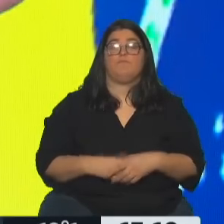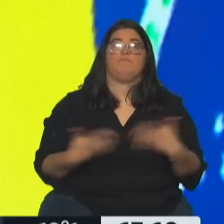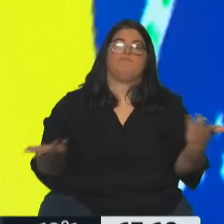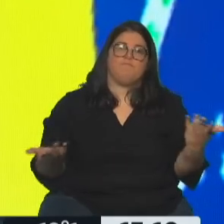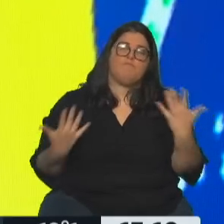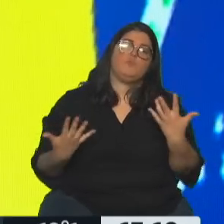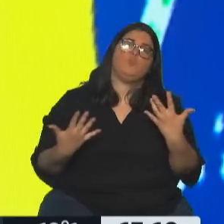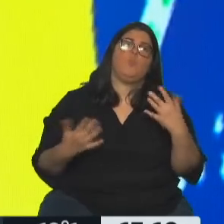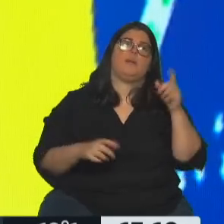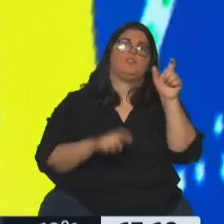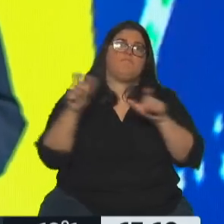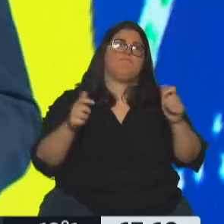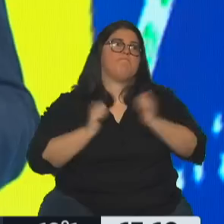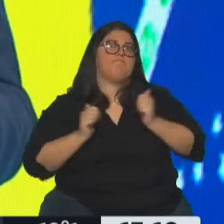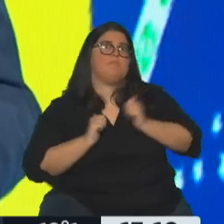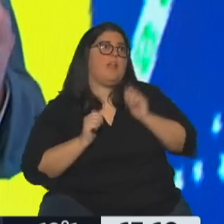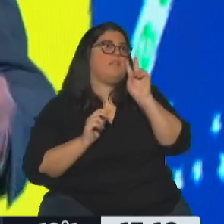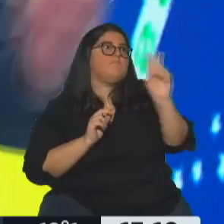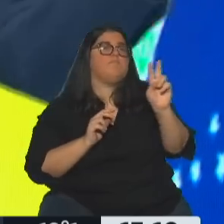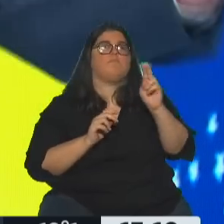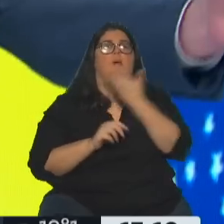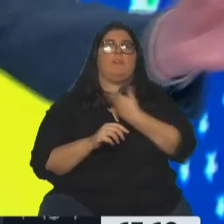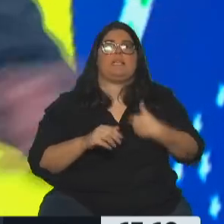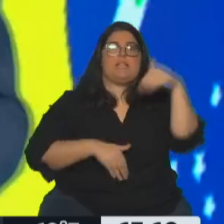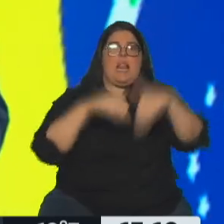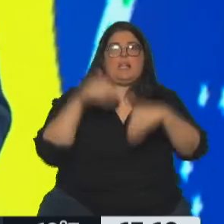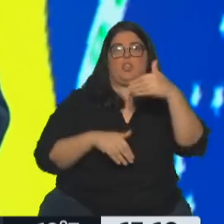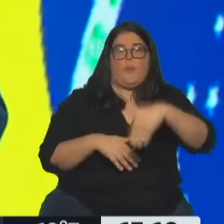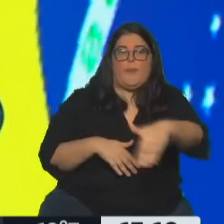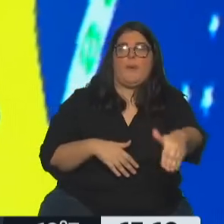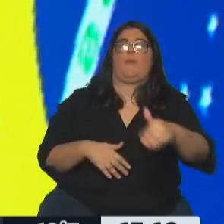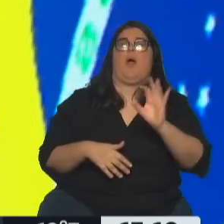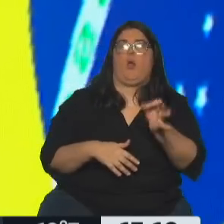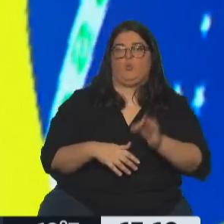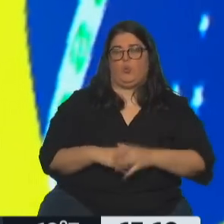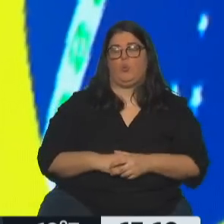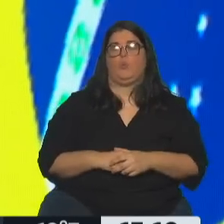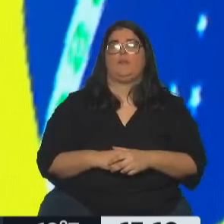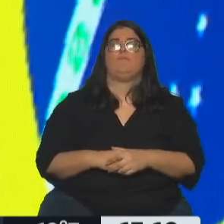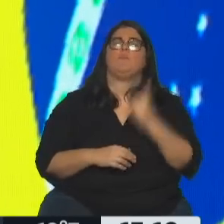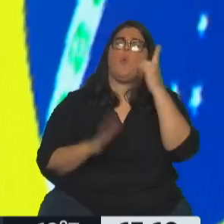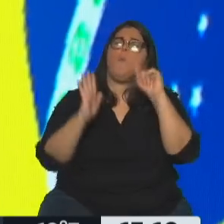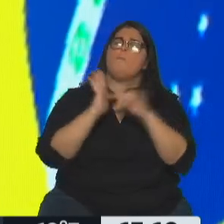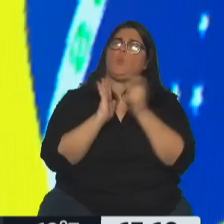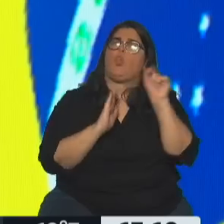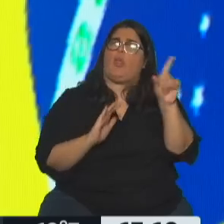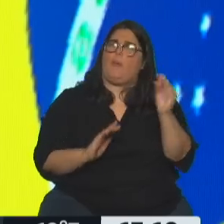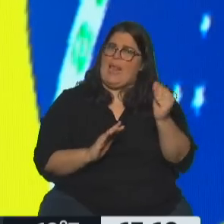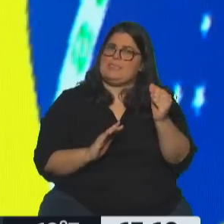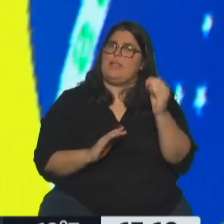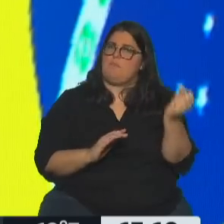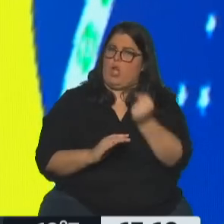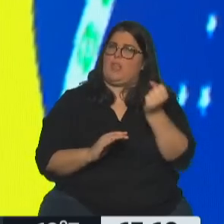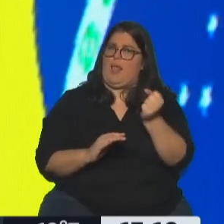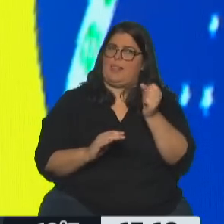Lógicamente, todas las expectativas por la elección presidencial clave histórica que se viene en Brasil en el mes de octubre. Pero hay una cuestión en Brasil que no pasa inadvertida